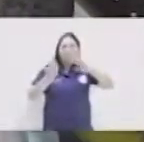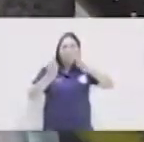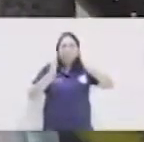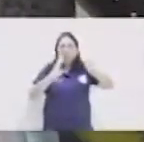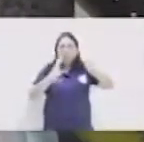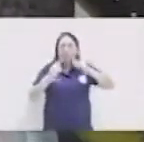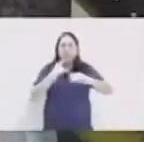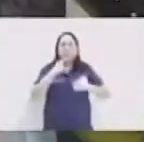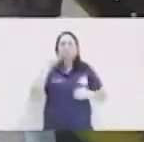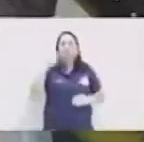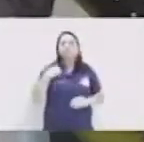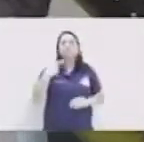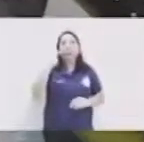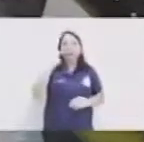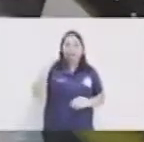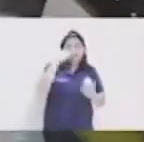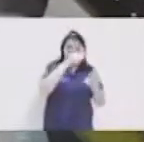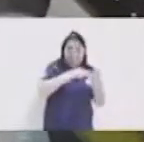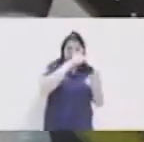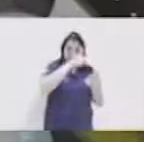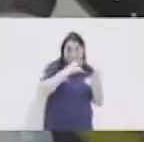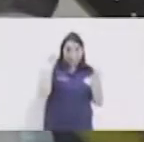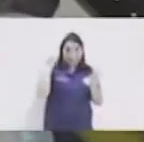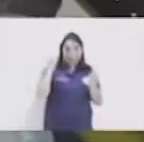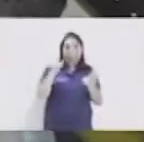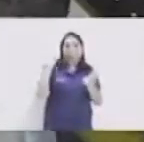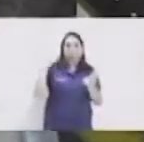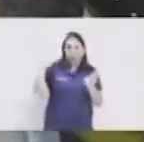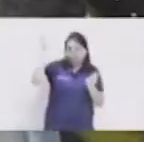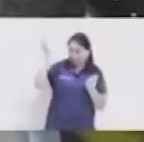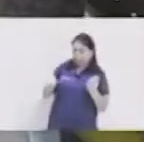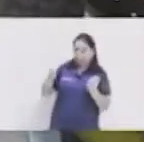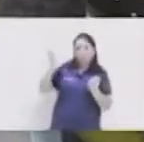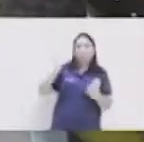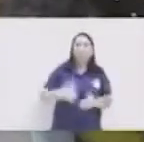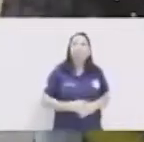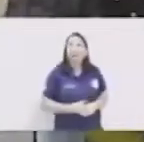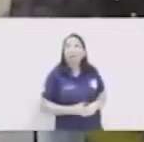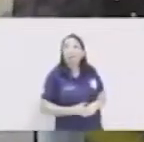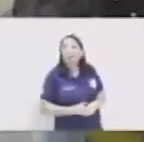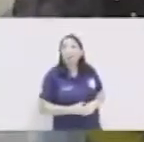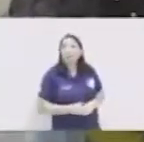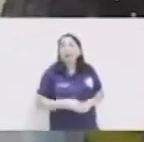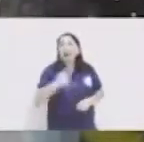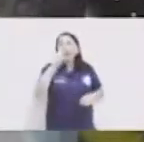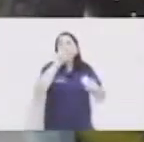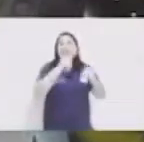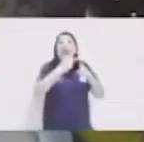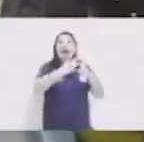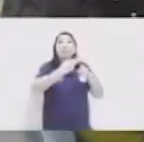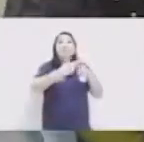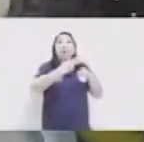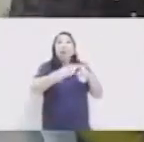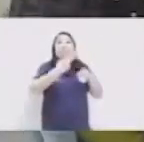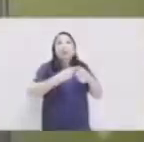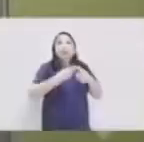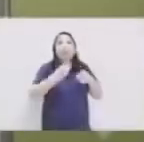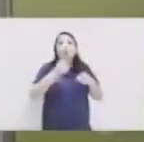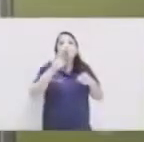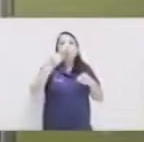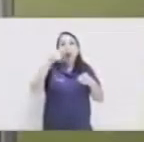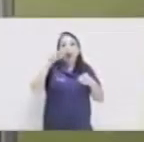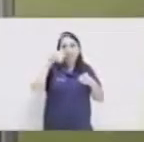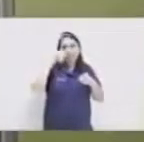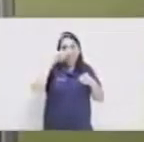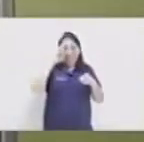este texto, por ejemplo, ¿verdad? Y ahora con un fragmento de poesía azteca, desde donde